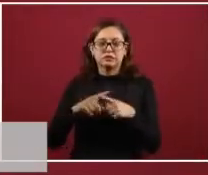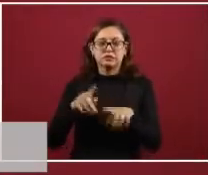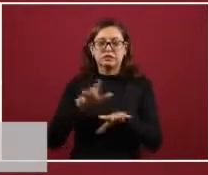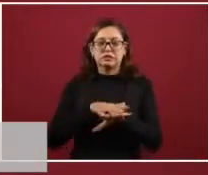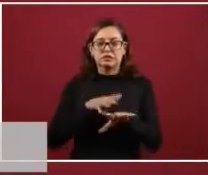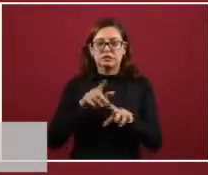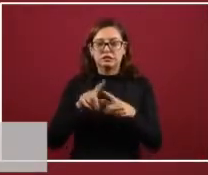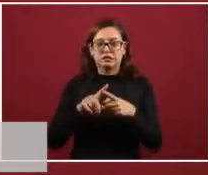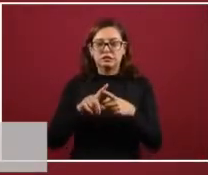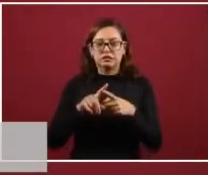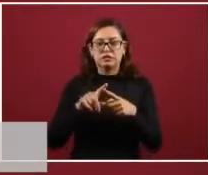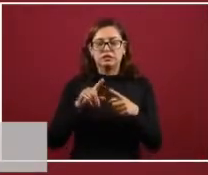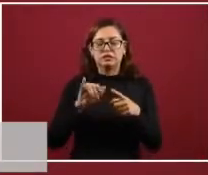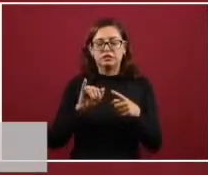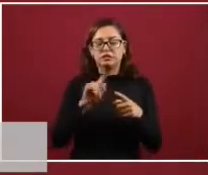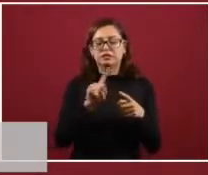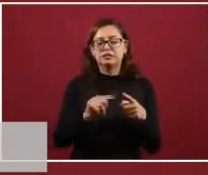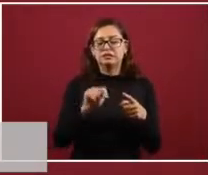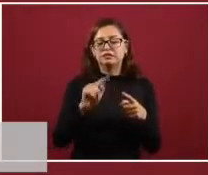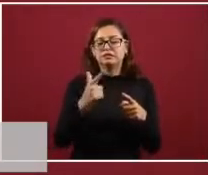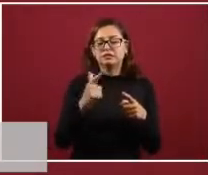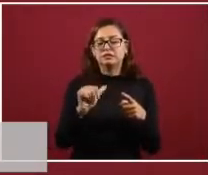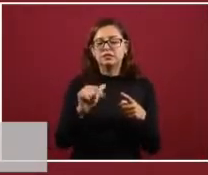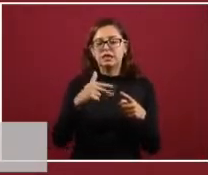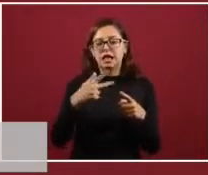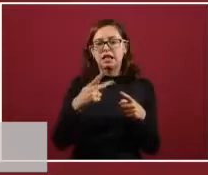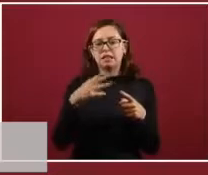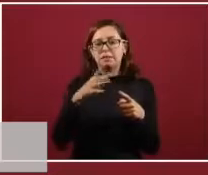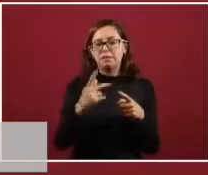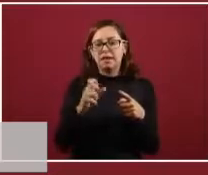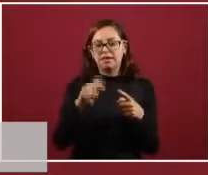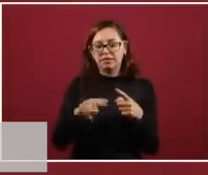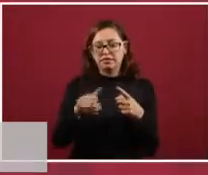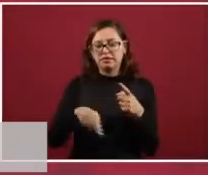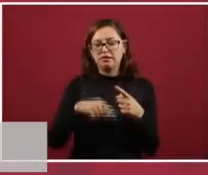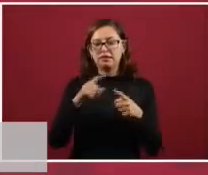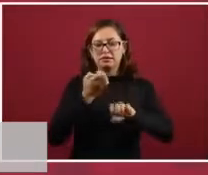llevará a cabo la reunión de seguridad en Villahermosa, Tabasco.